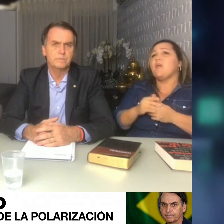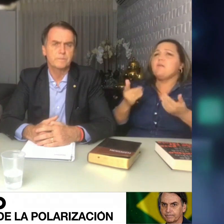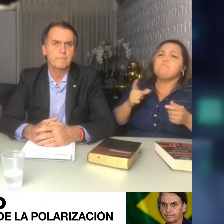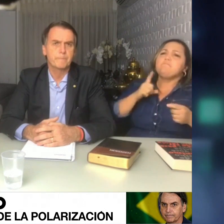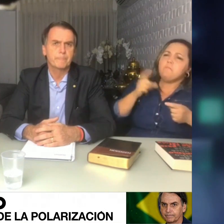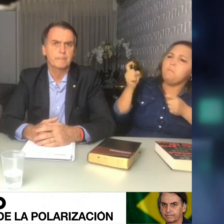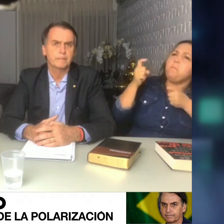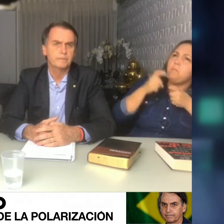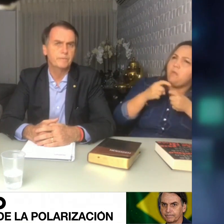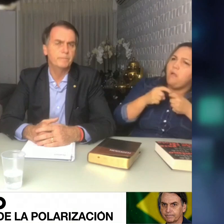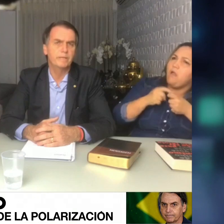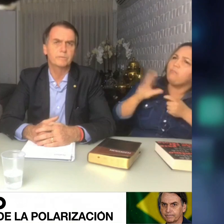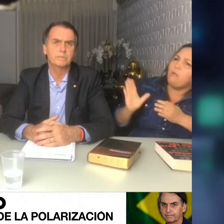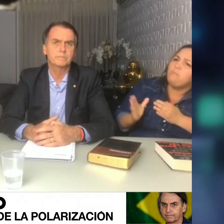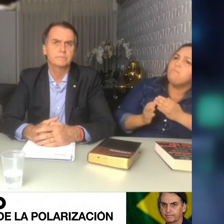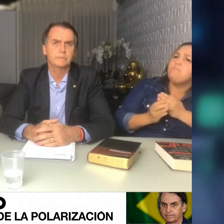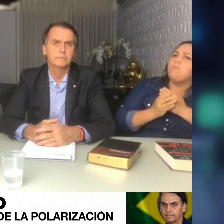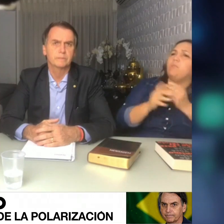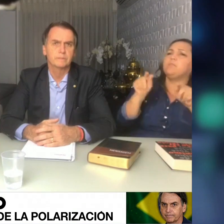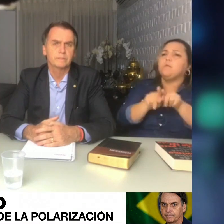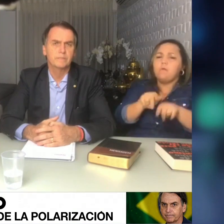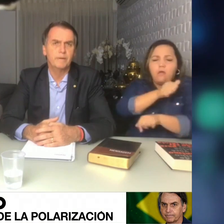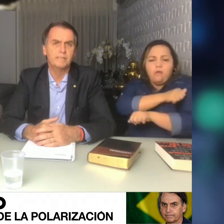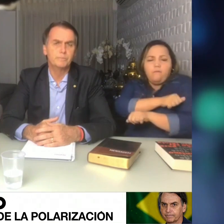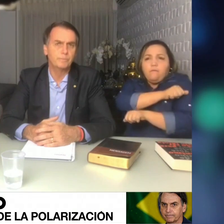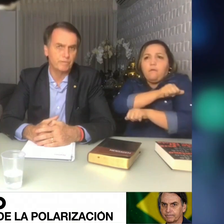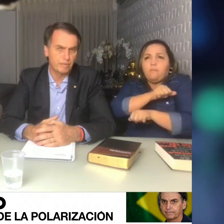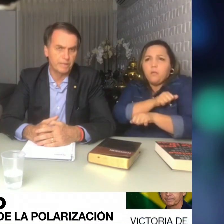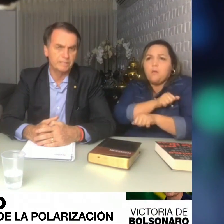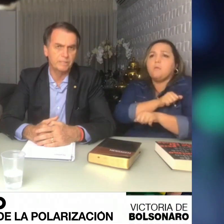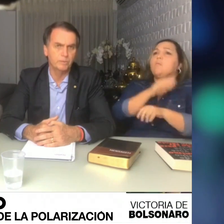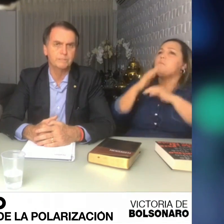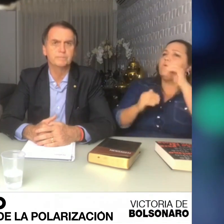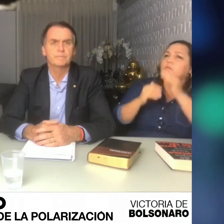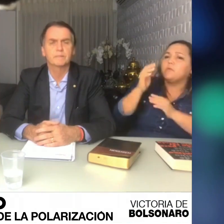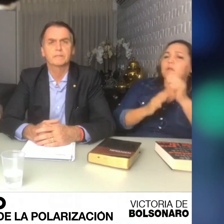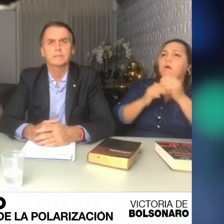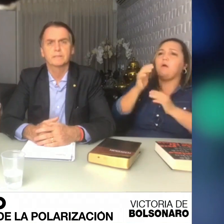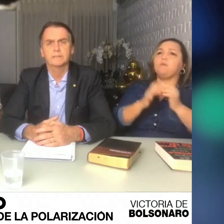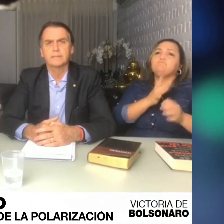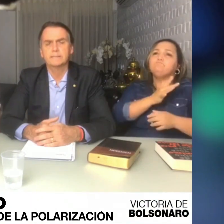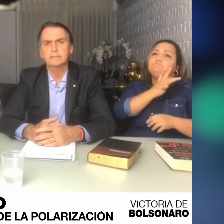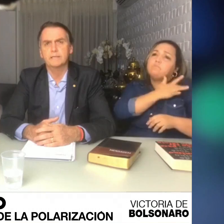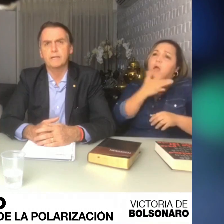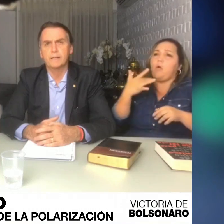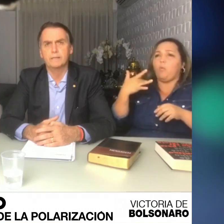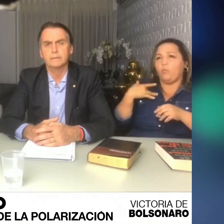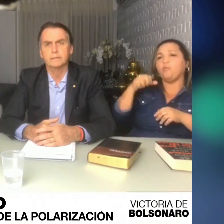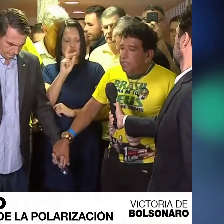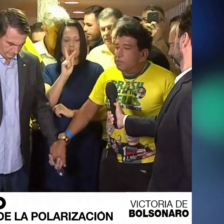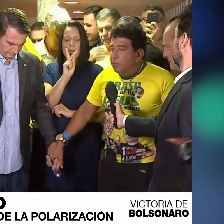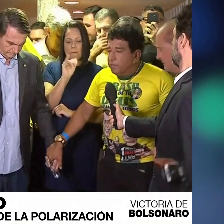en el congreso nacional brasilero y eso va a ser lo principal del gobierno bolsonaro